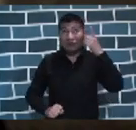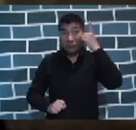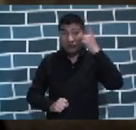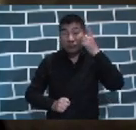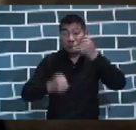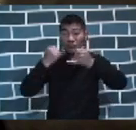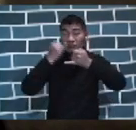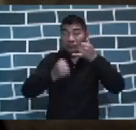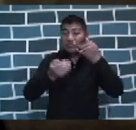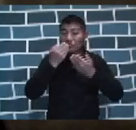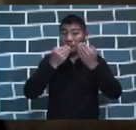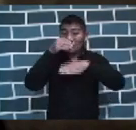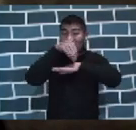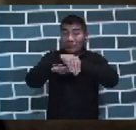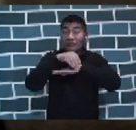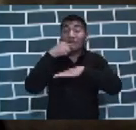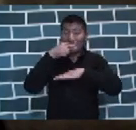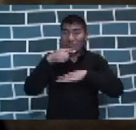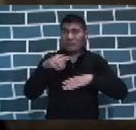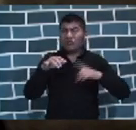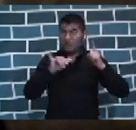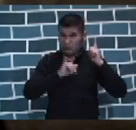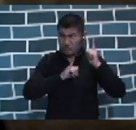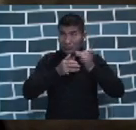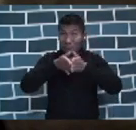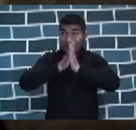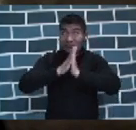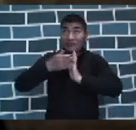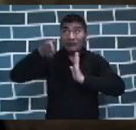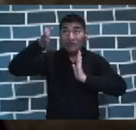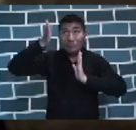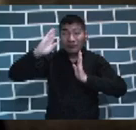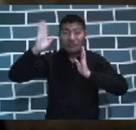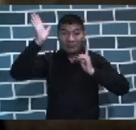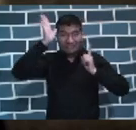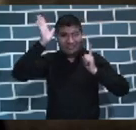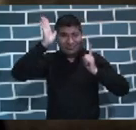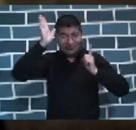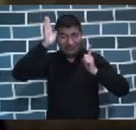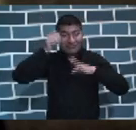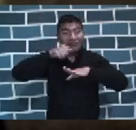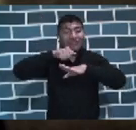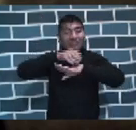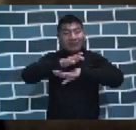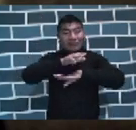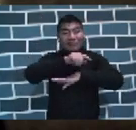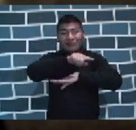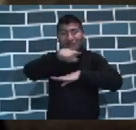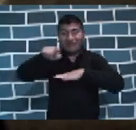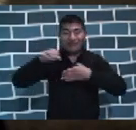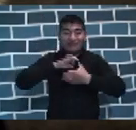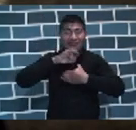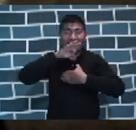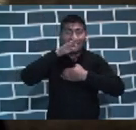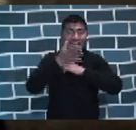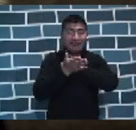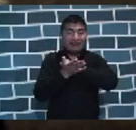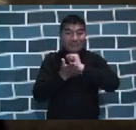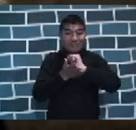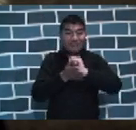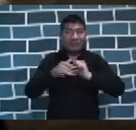última cena dice yo pediré a dios padre que les envíe el espíritu santo juan